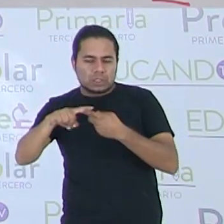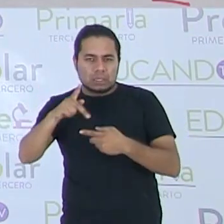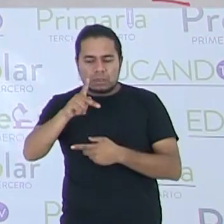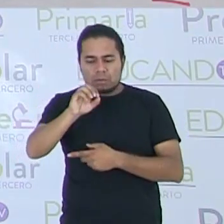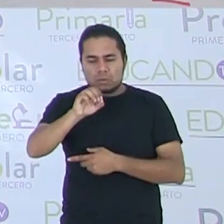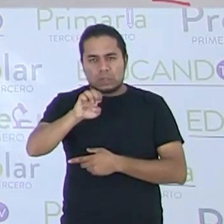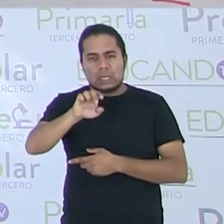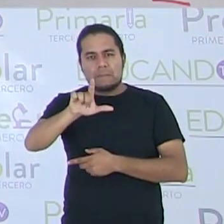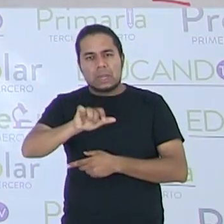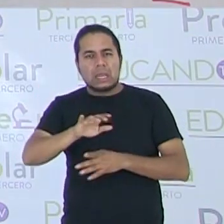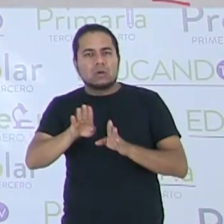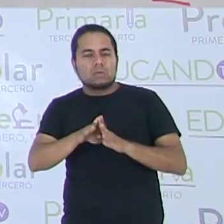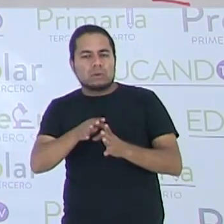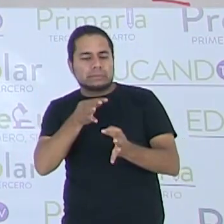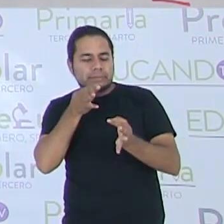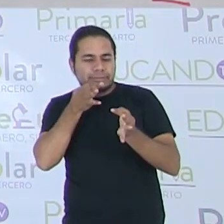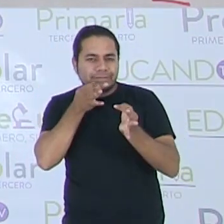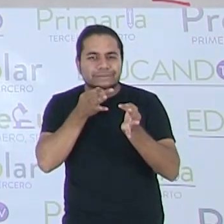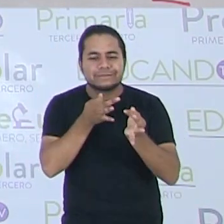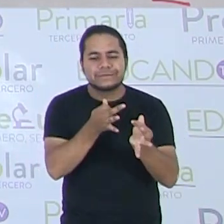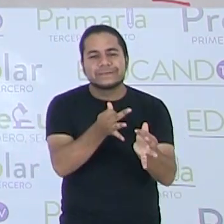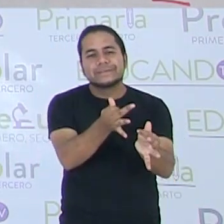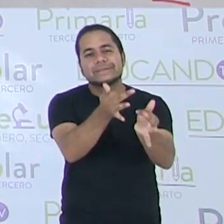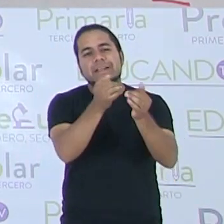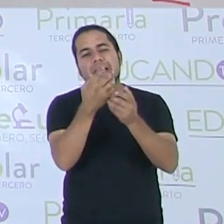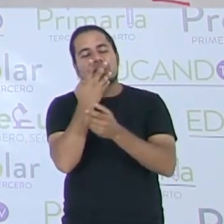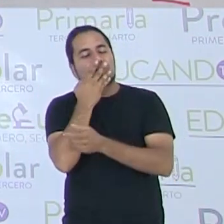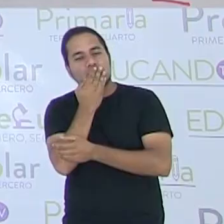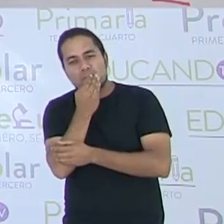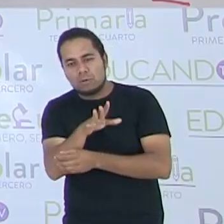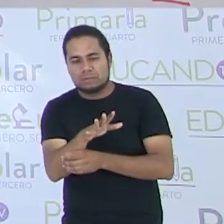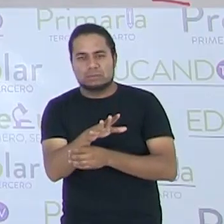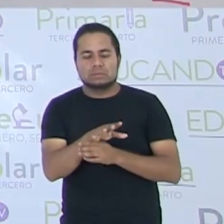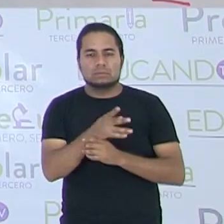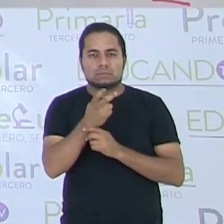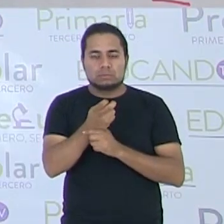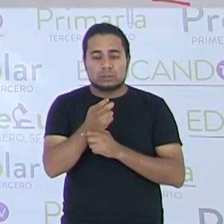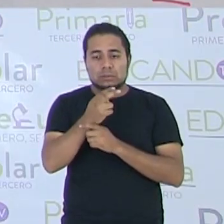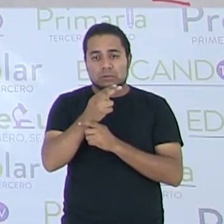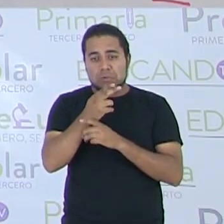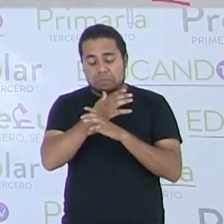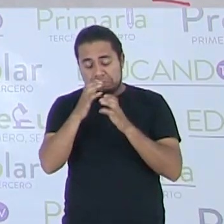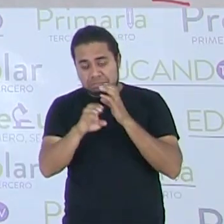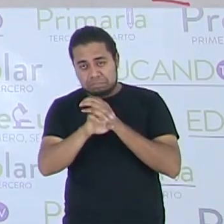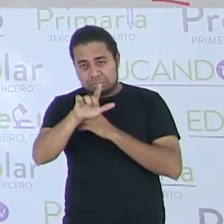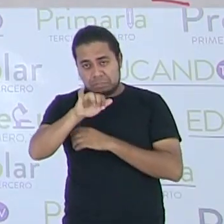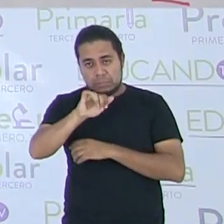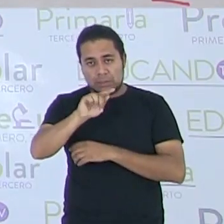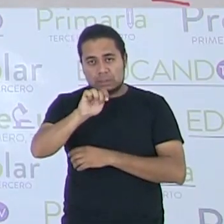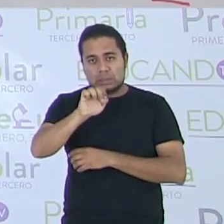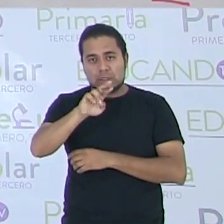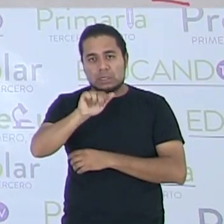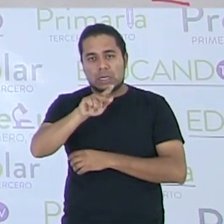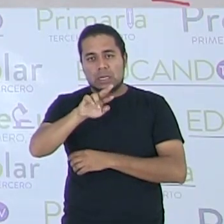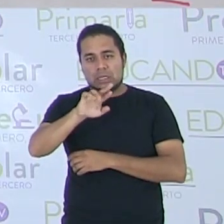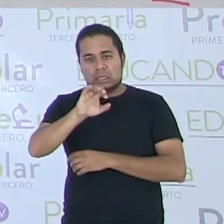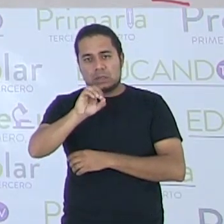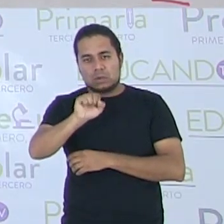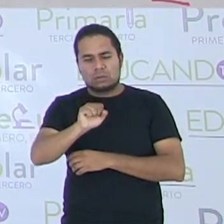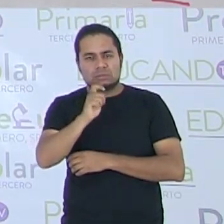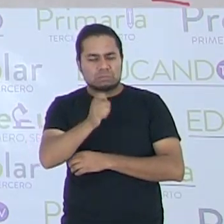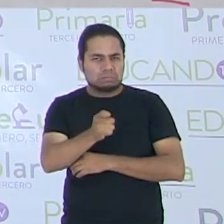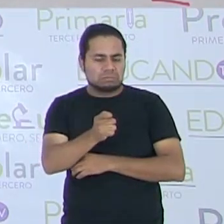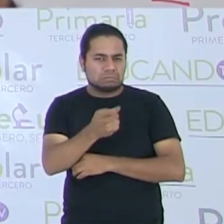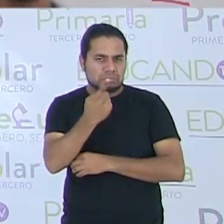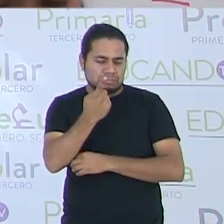poema atractivo, un poema hermoso. Estos recursos literarios son, por ejemplo, uno de ellos